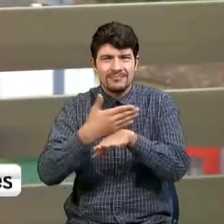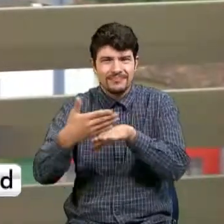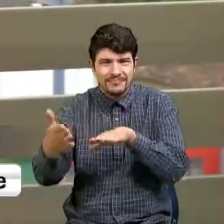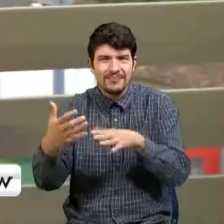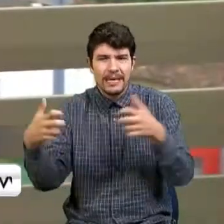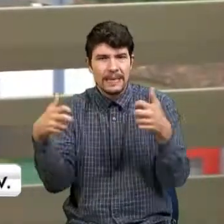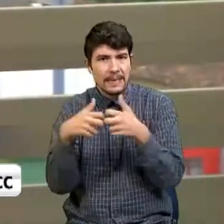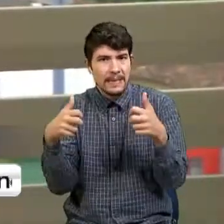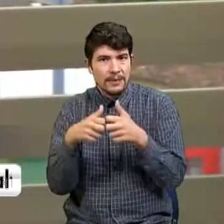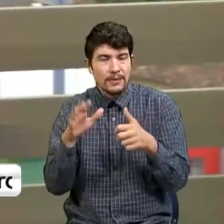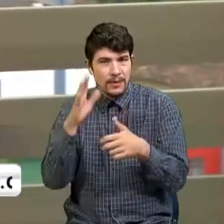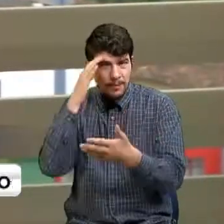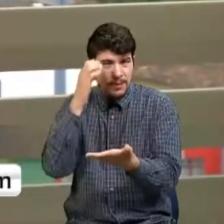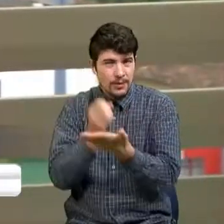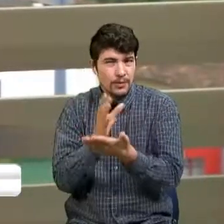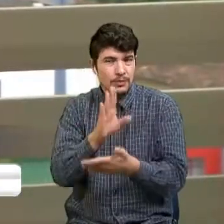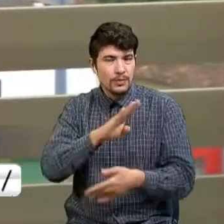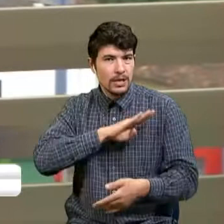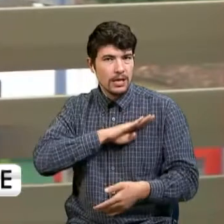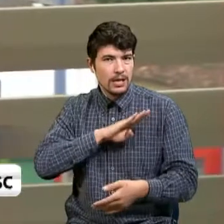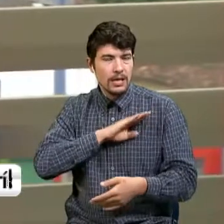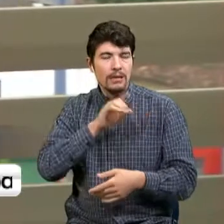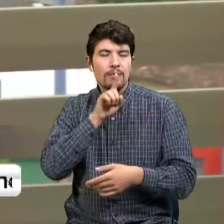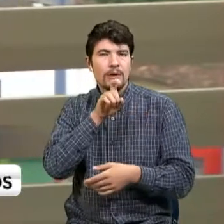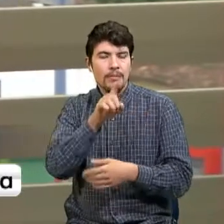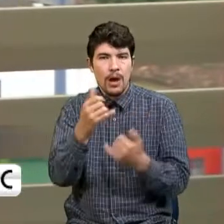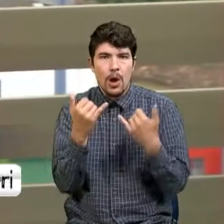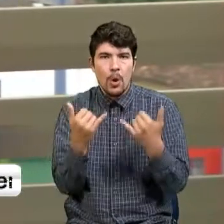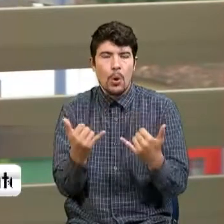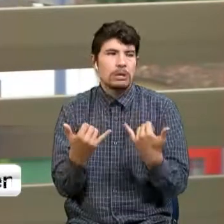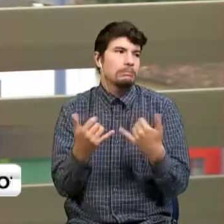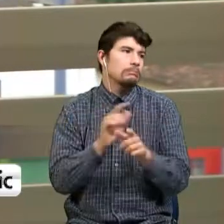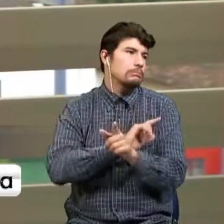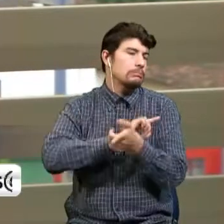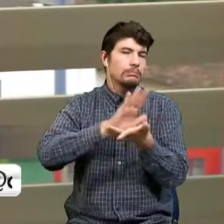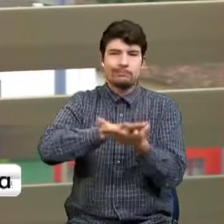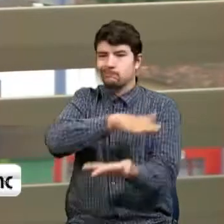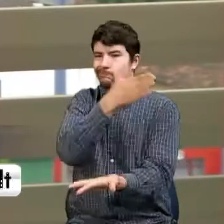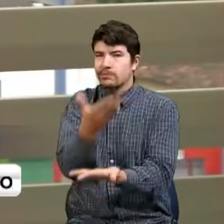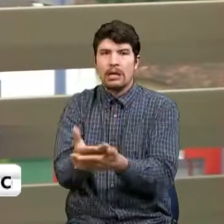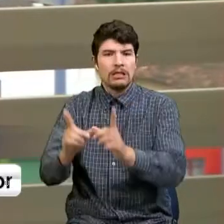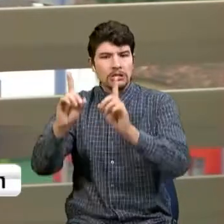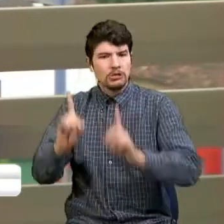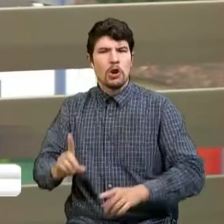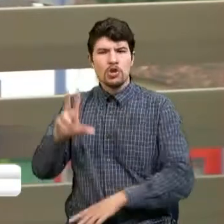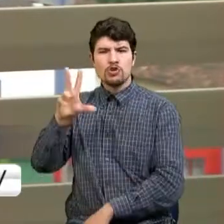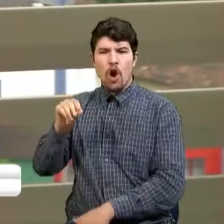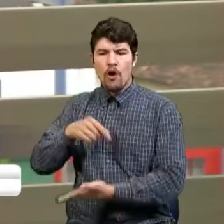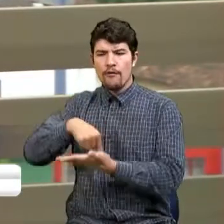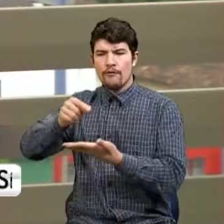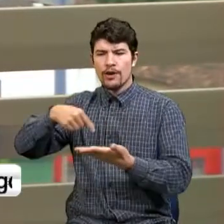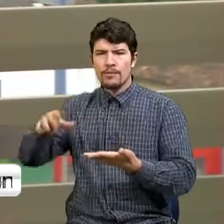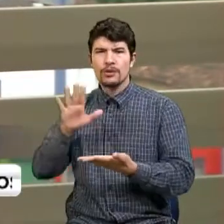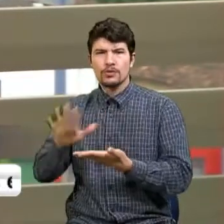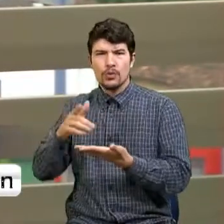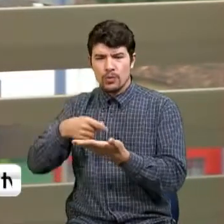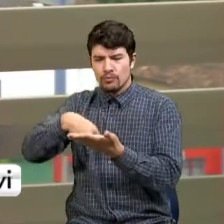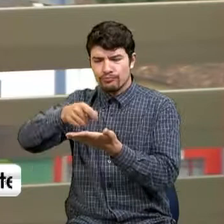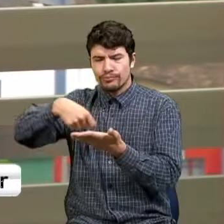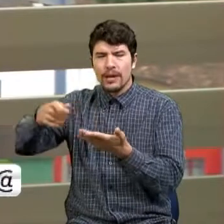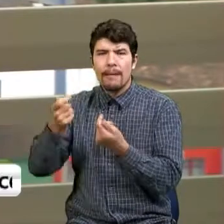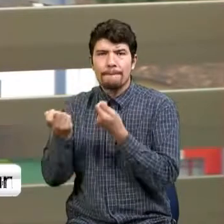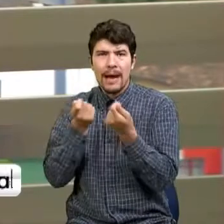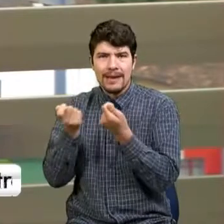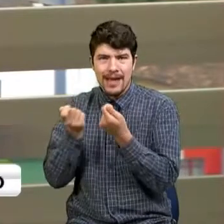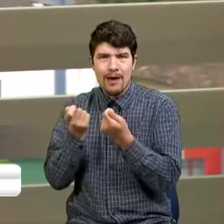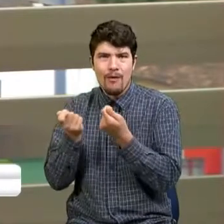que hizo ayer el alcalde de bucaramanga hoy tomó la decisión de no firmar el contrato para el manejo de basuras en